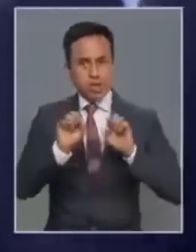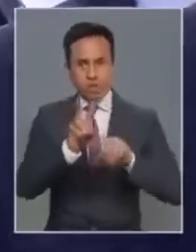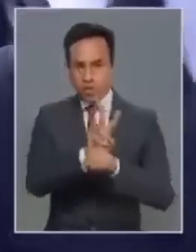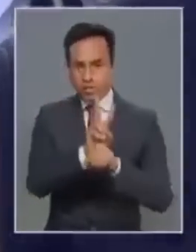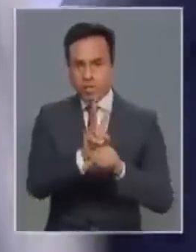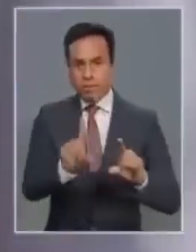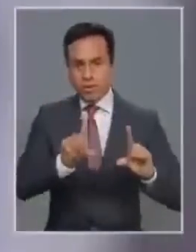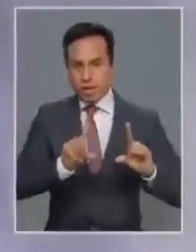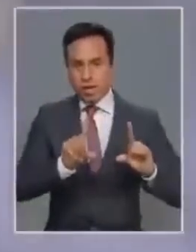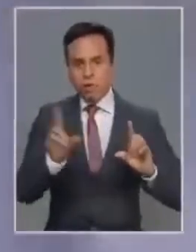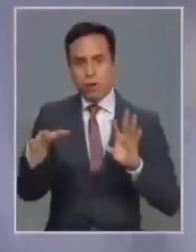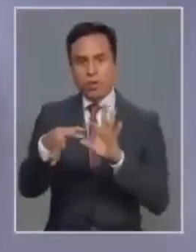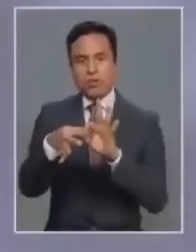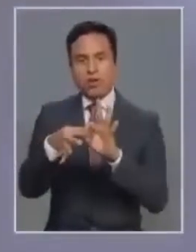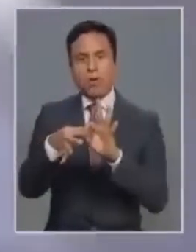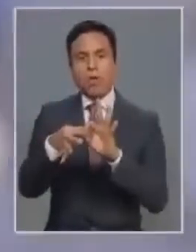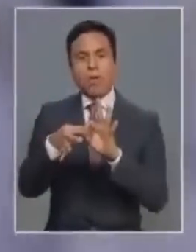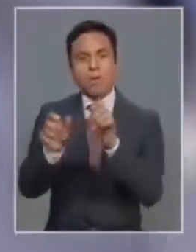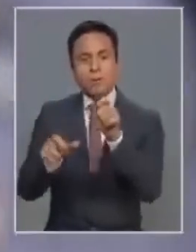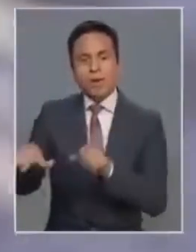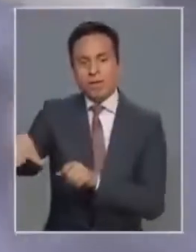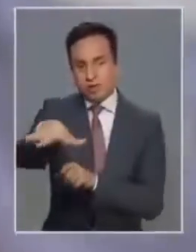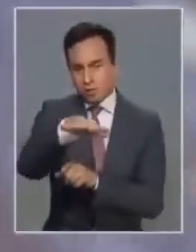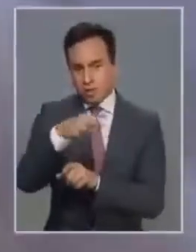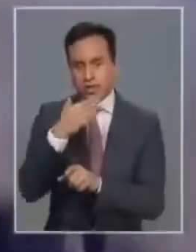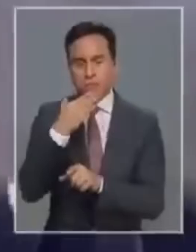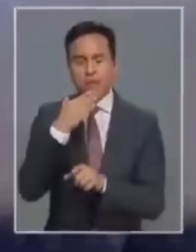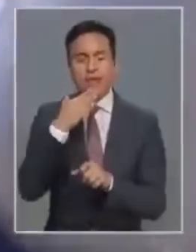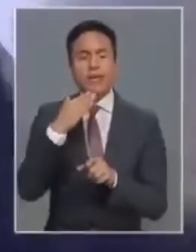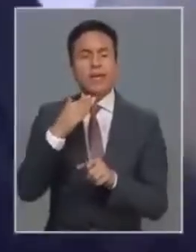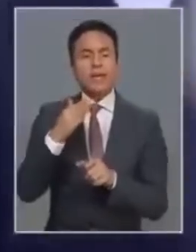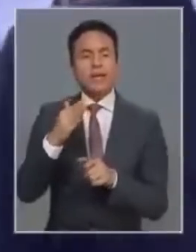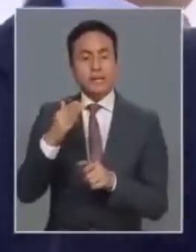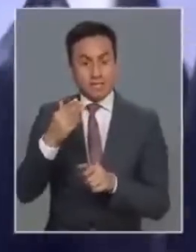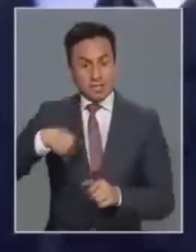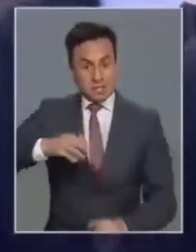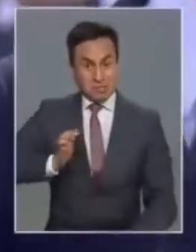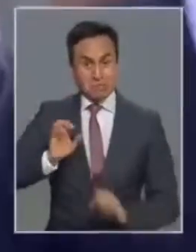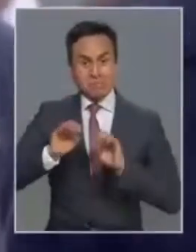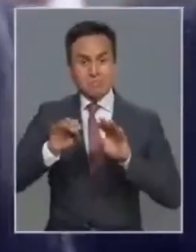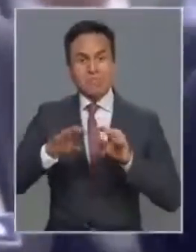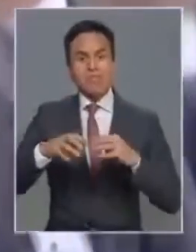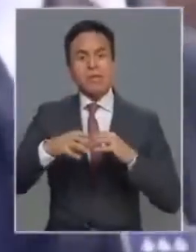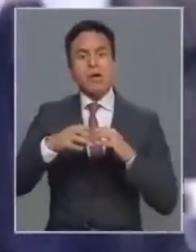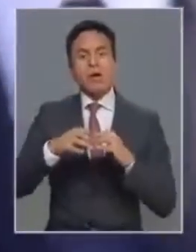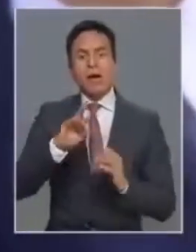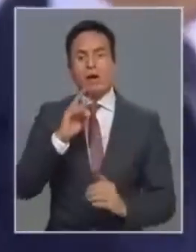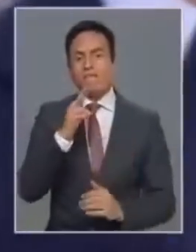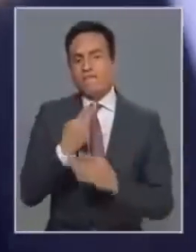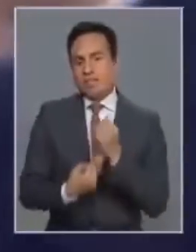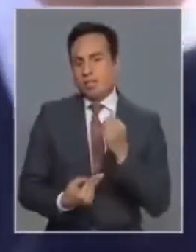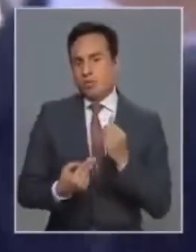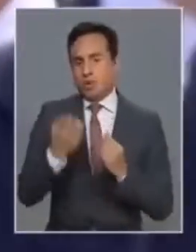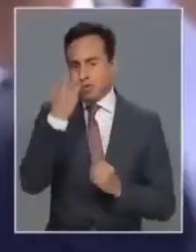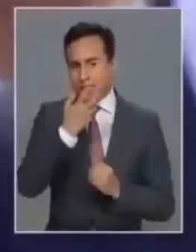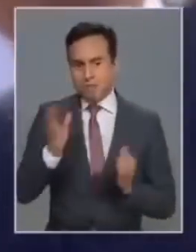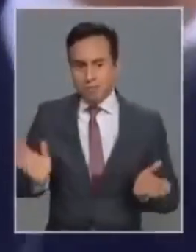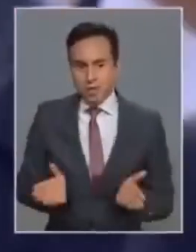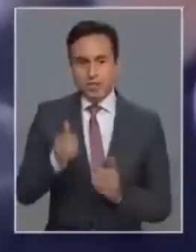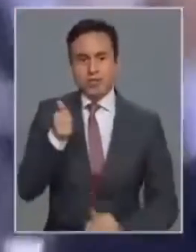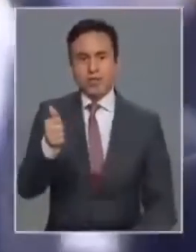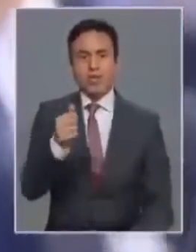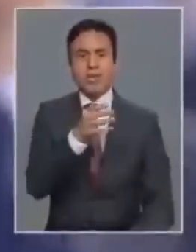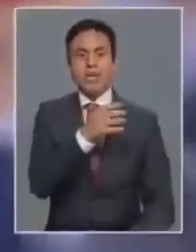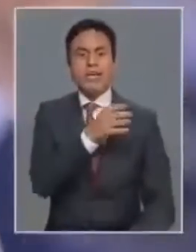de pregrado y vinculación con el medio. Asimismo, nuestra casa de estudios ha iniciado una sólida política bilingüe impulsada por el director general